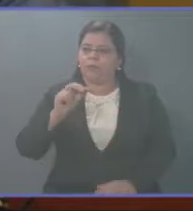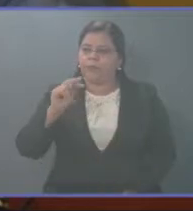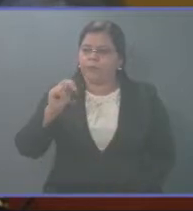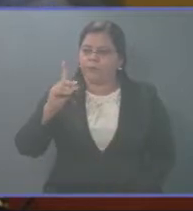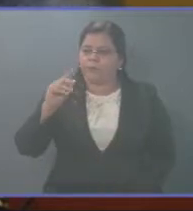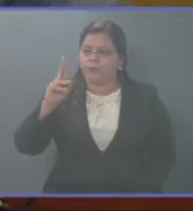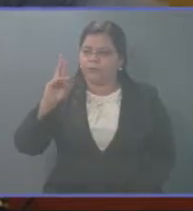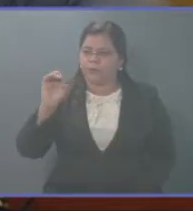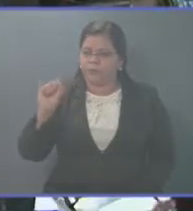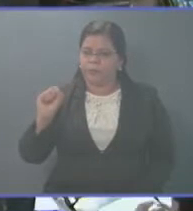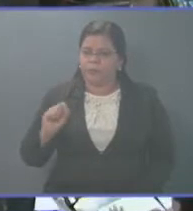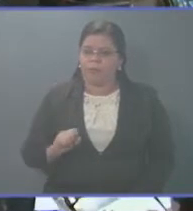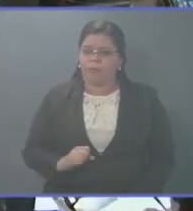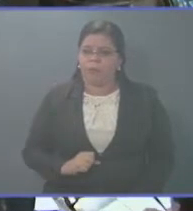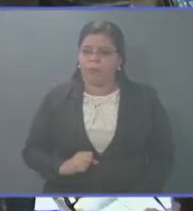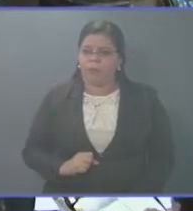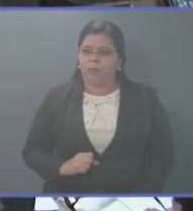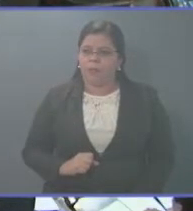Hernández.